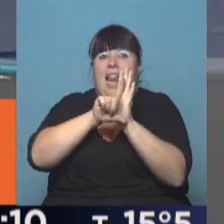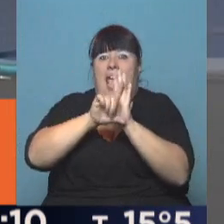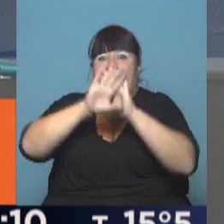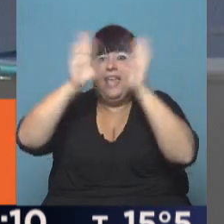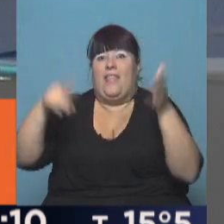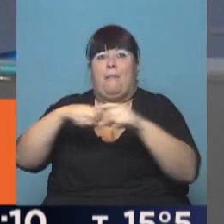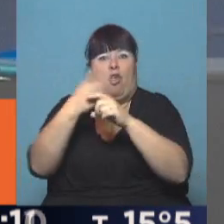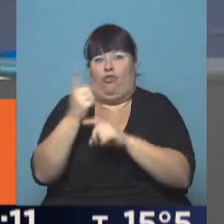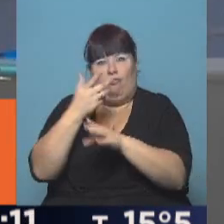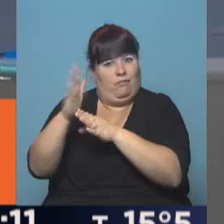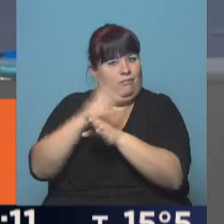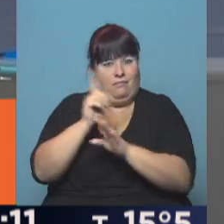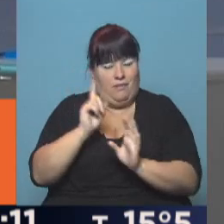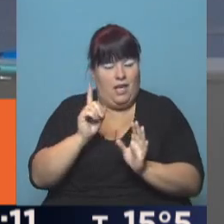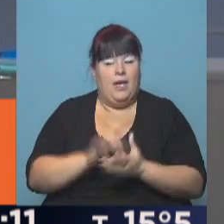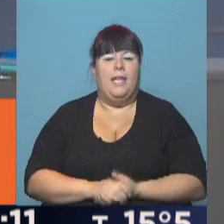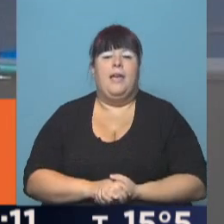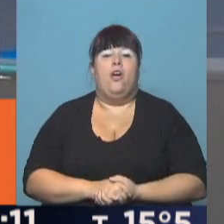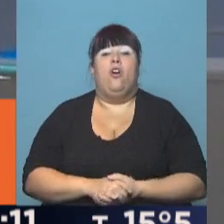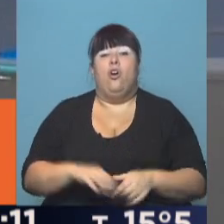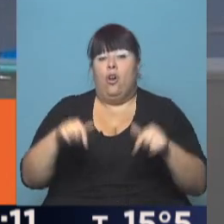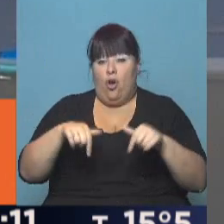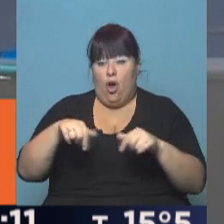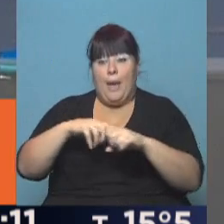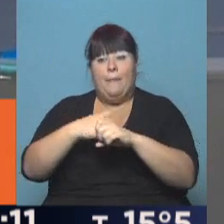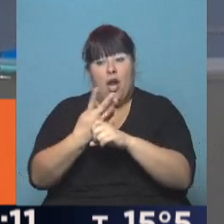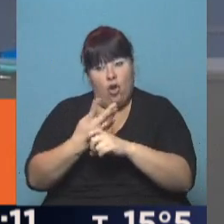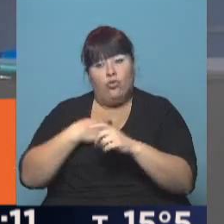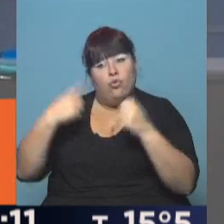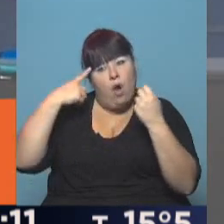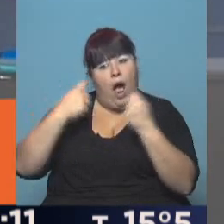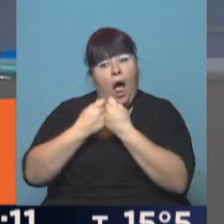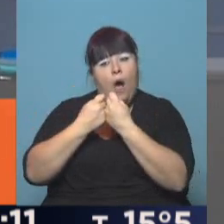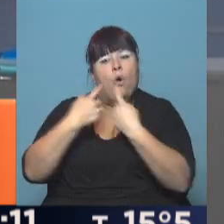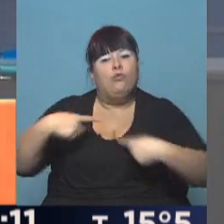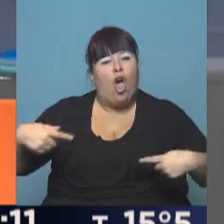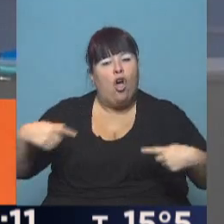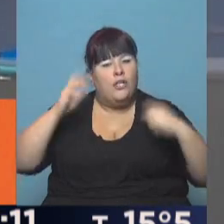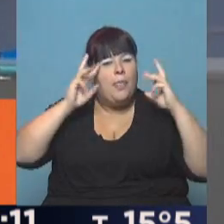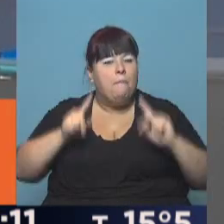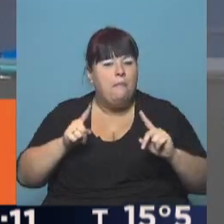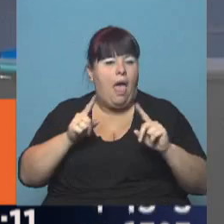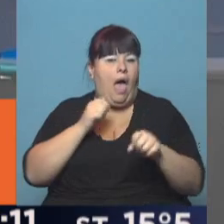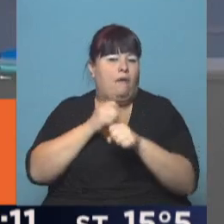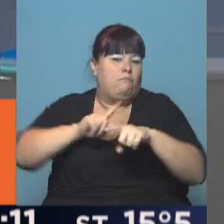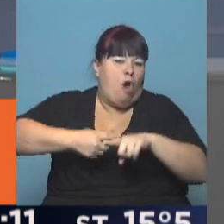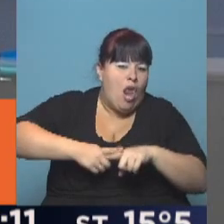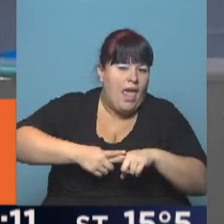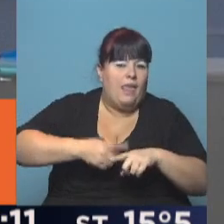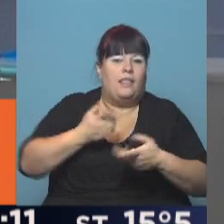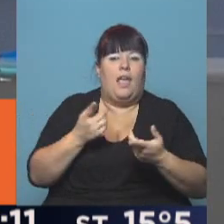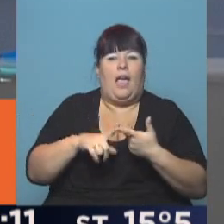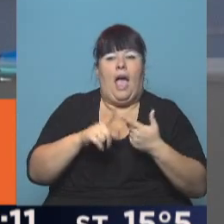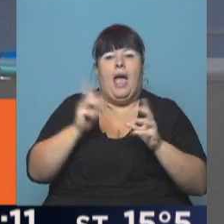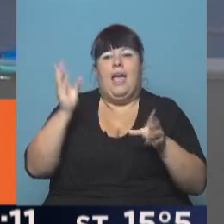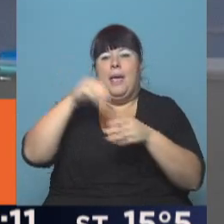institucional del Mercosur, ¿no? Hoy en el Mercosur compartimos muchísimas políticas entre